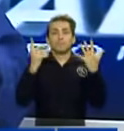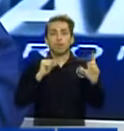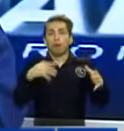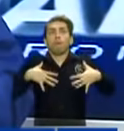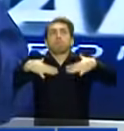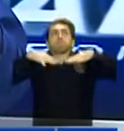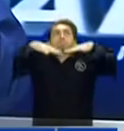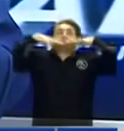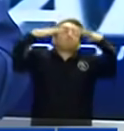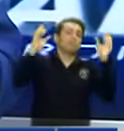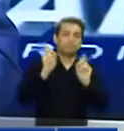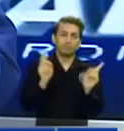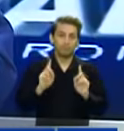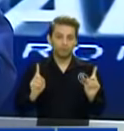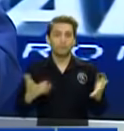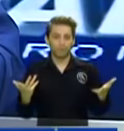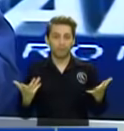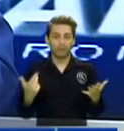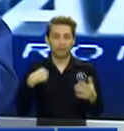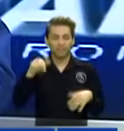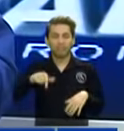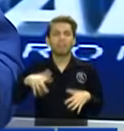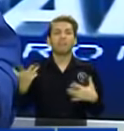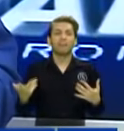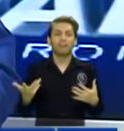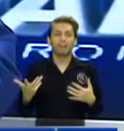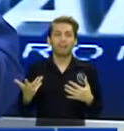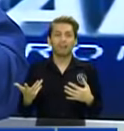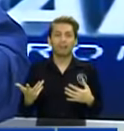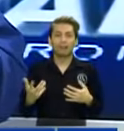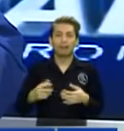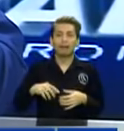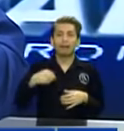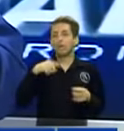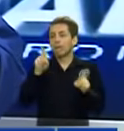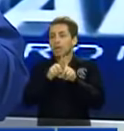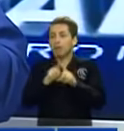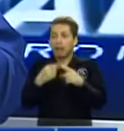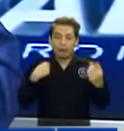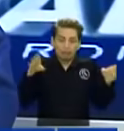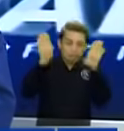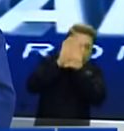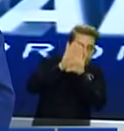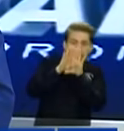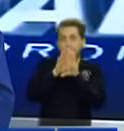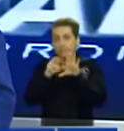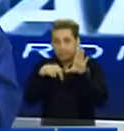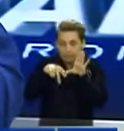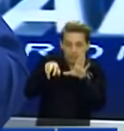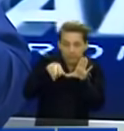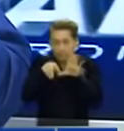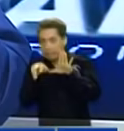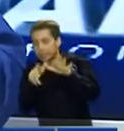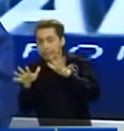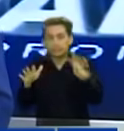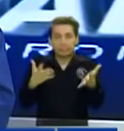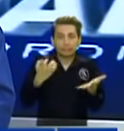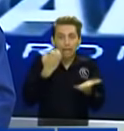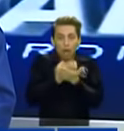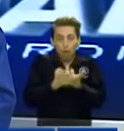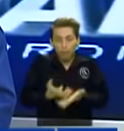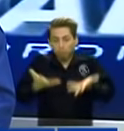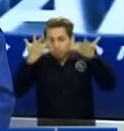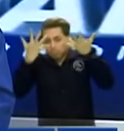sintiendo por la presión de que estamos pues medio encerrados, medio caminando activamente en la economía. Yo creo